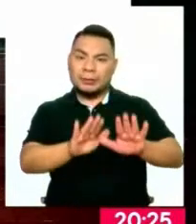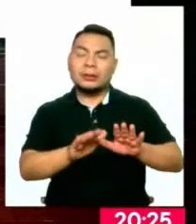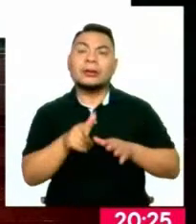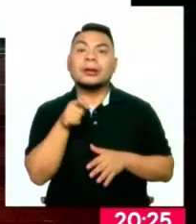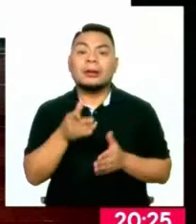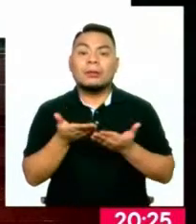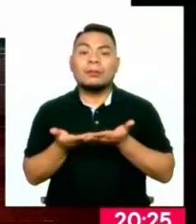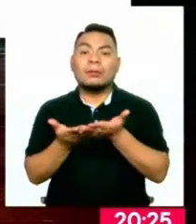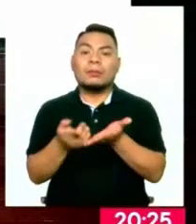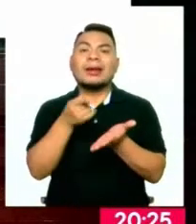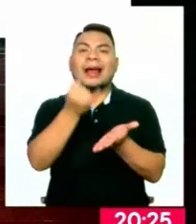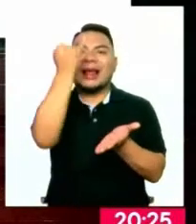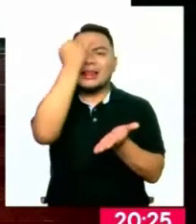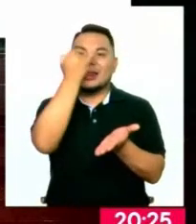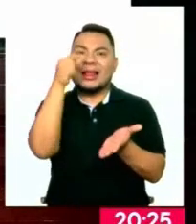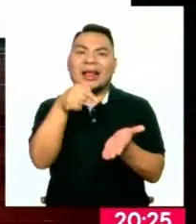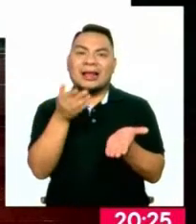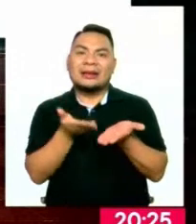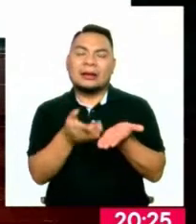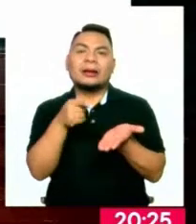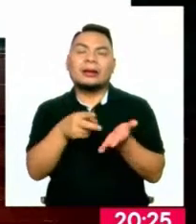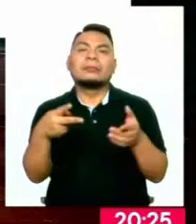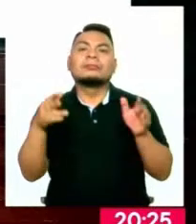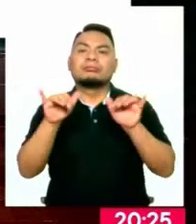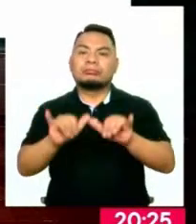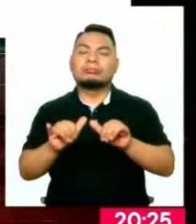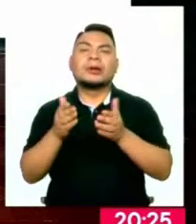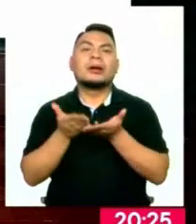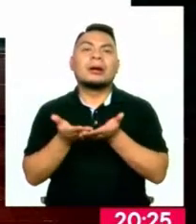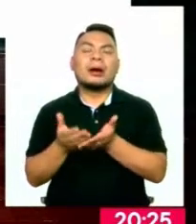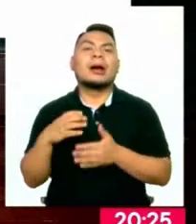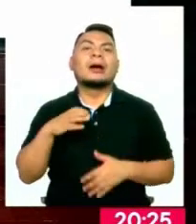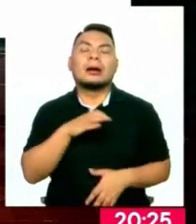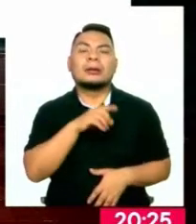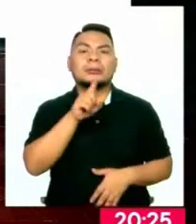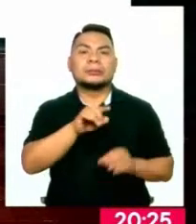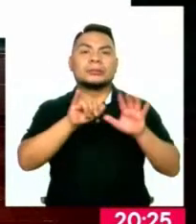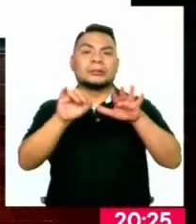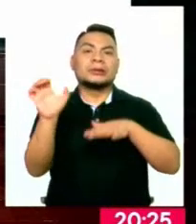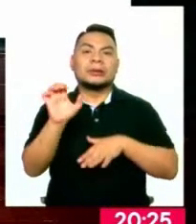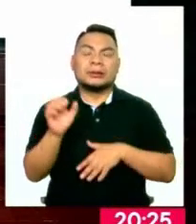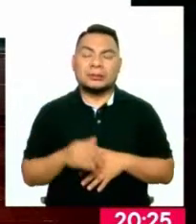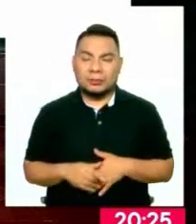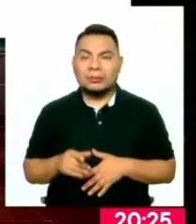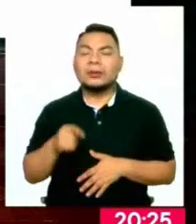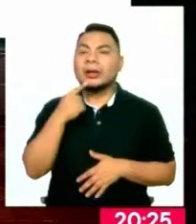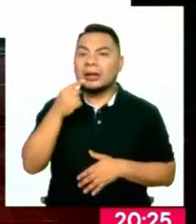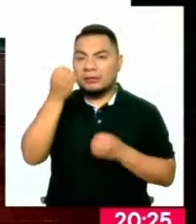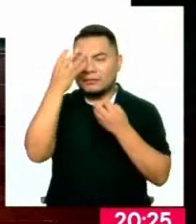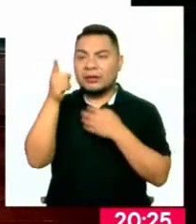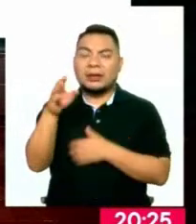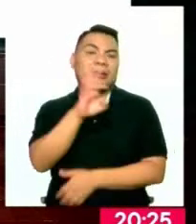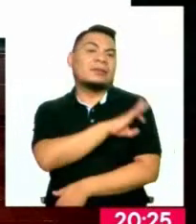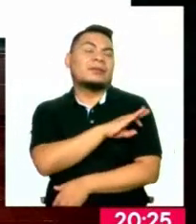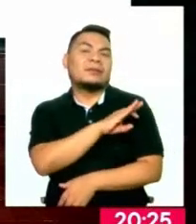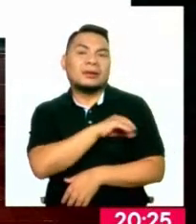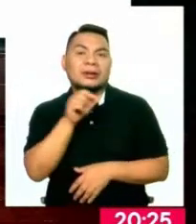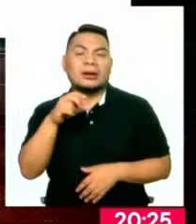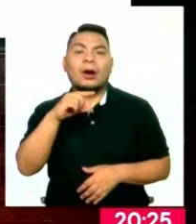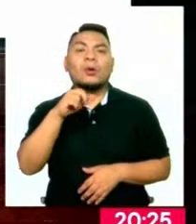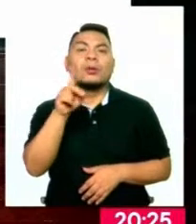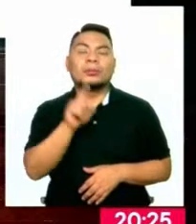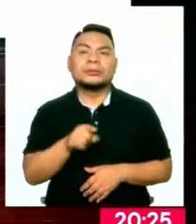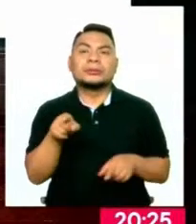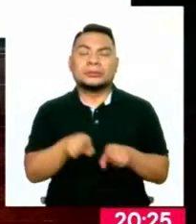el buque de bandera italiana permanece inmovilizado en el puerto del Callao desde el 16 de enero último, según informó el fiscal Ariel Tapia Gómez